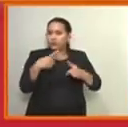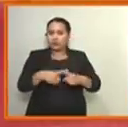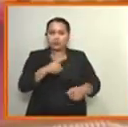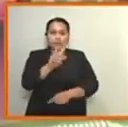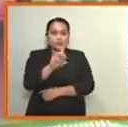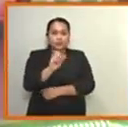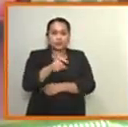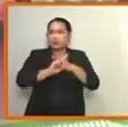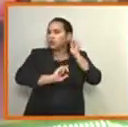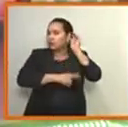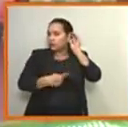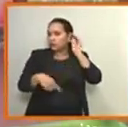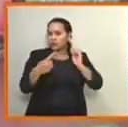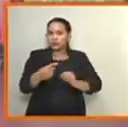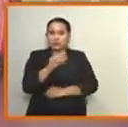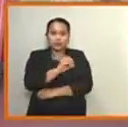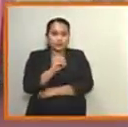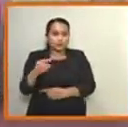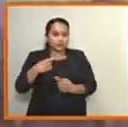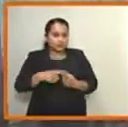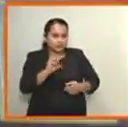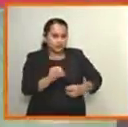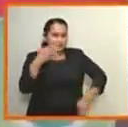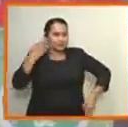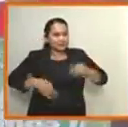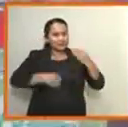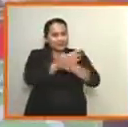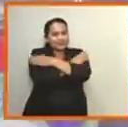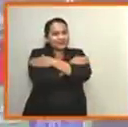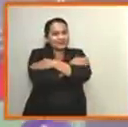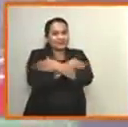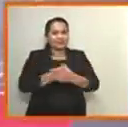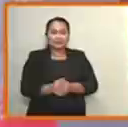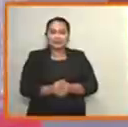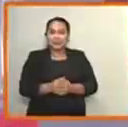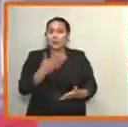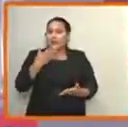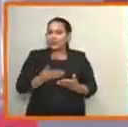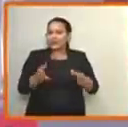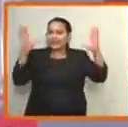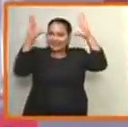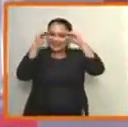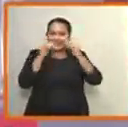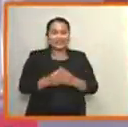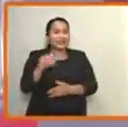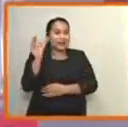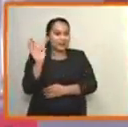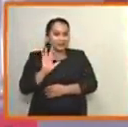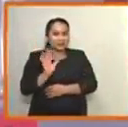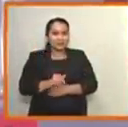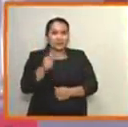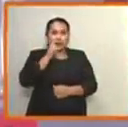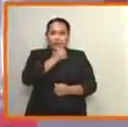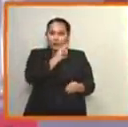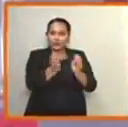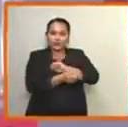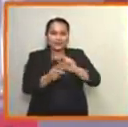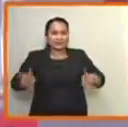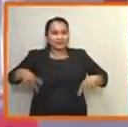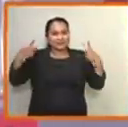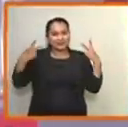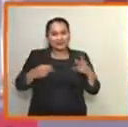2X, para más 1 es 00 más 0. Muchas felicidades, les deseo una feliz noche. Llenos de esperanza, Loto te cambia la